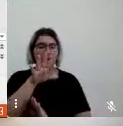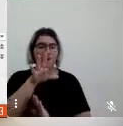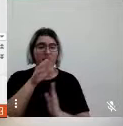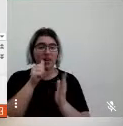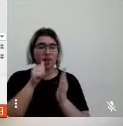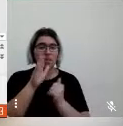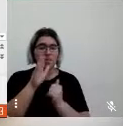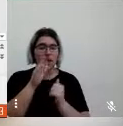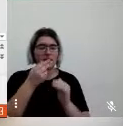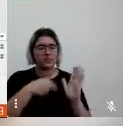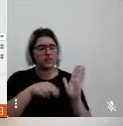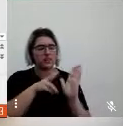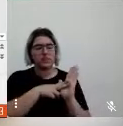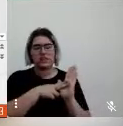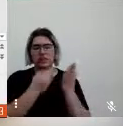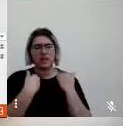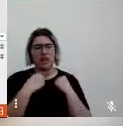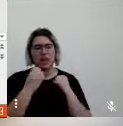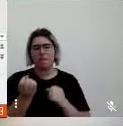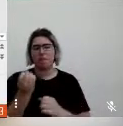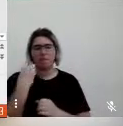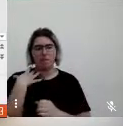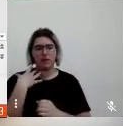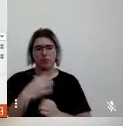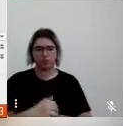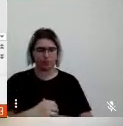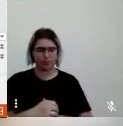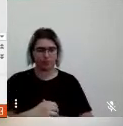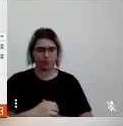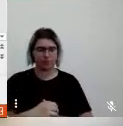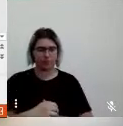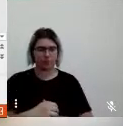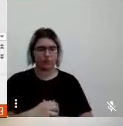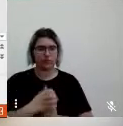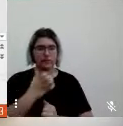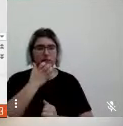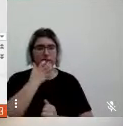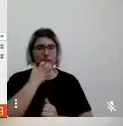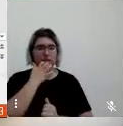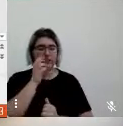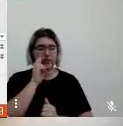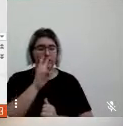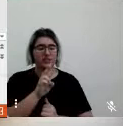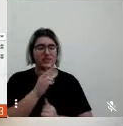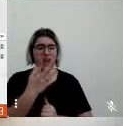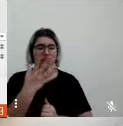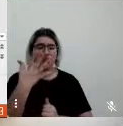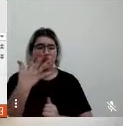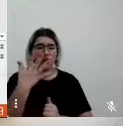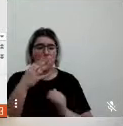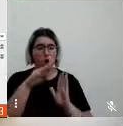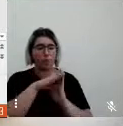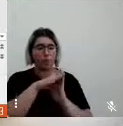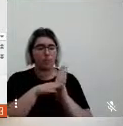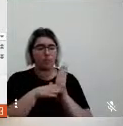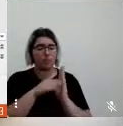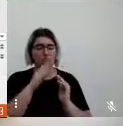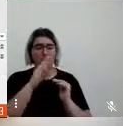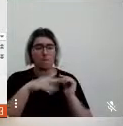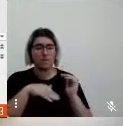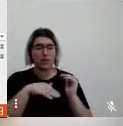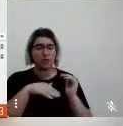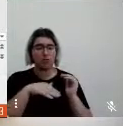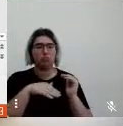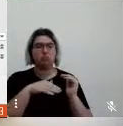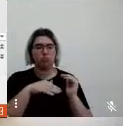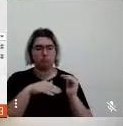esa etiqueta ya directamente la descarto, ni la leo, ¿vale? Pero si veis que tiene menos de 5 ingredientes, nos tenemos que fijar